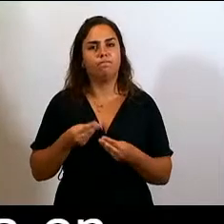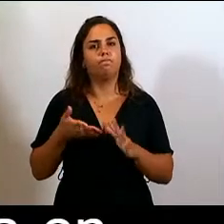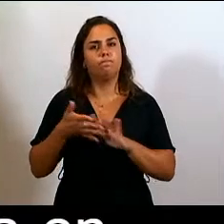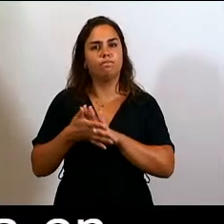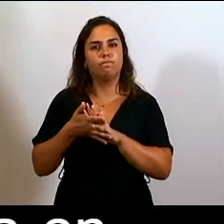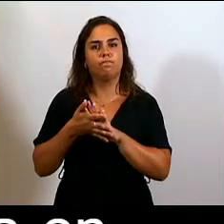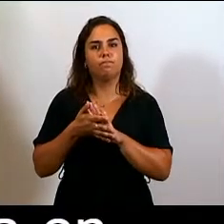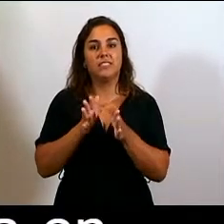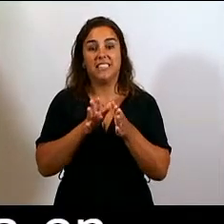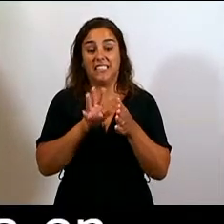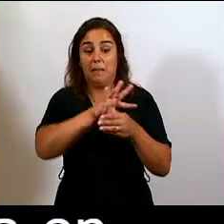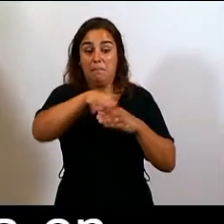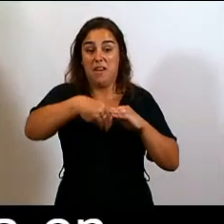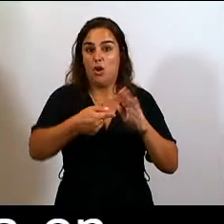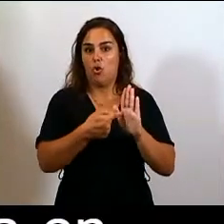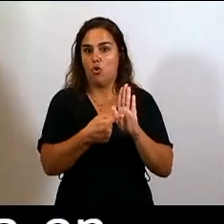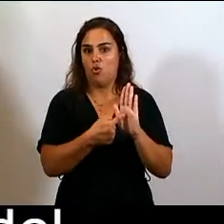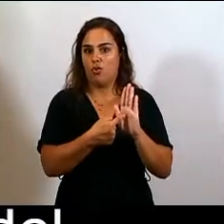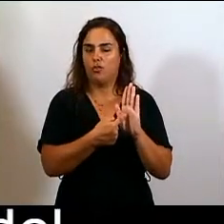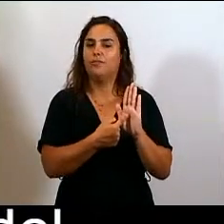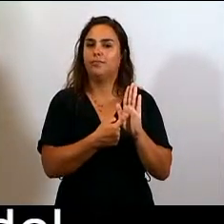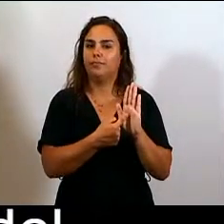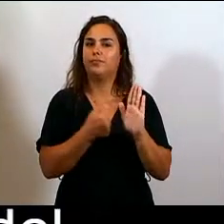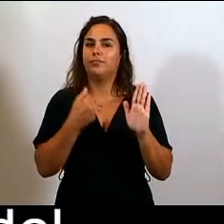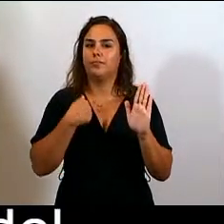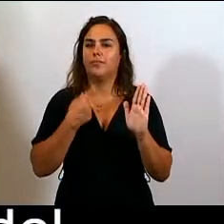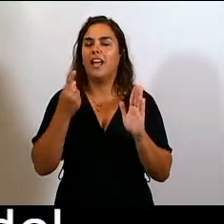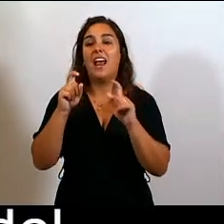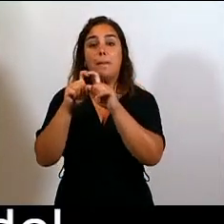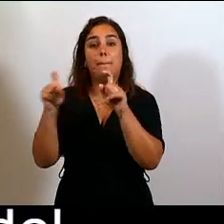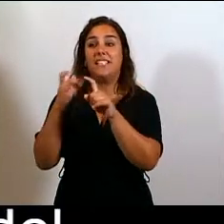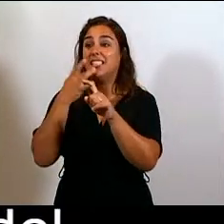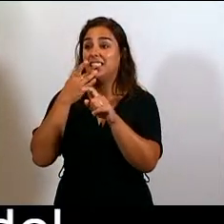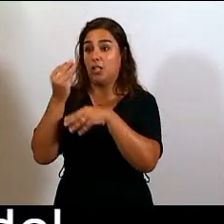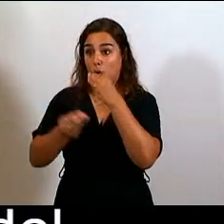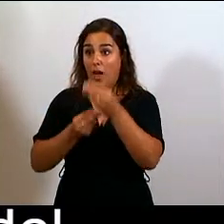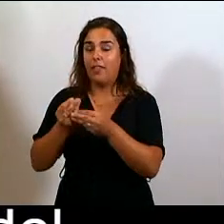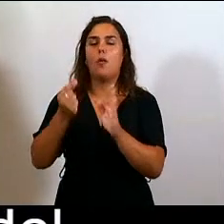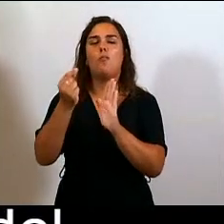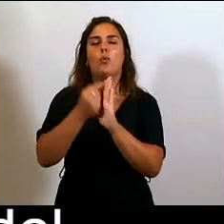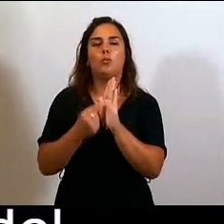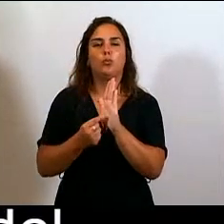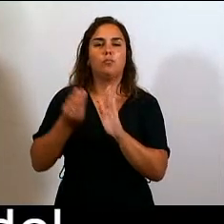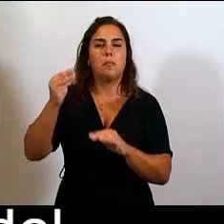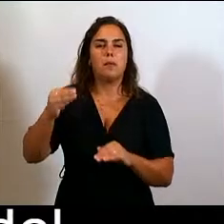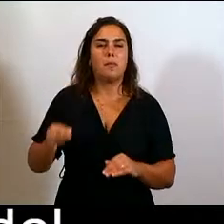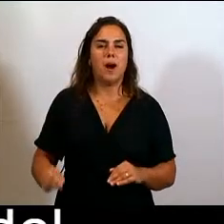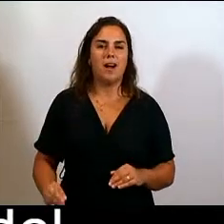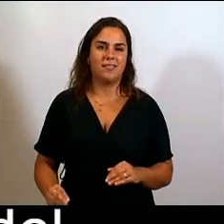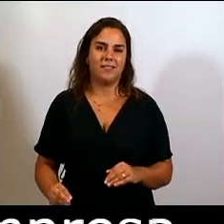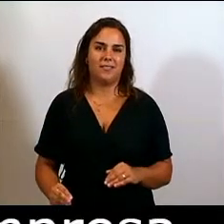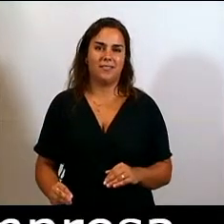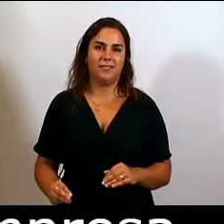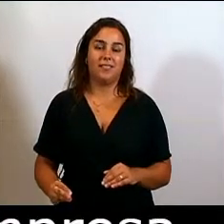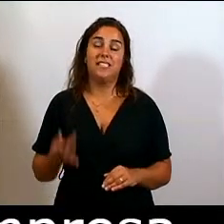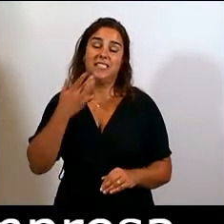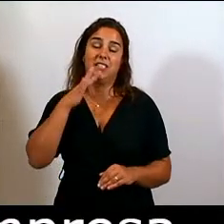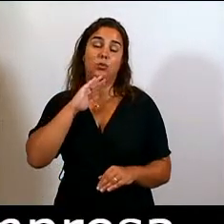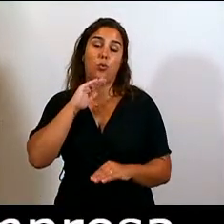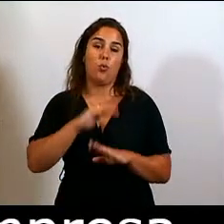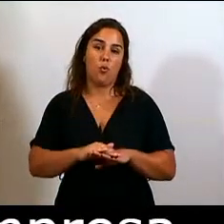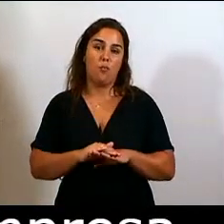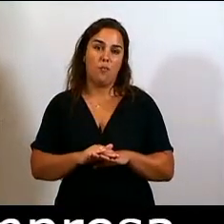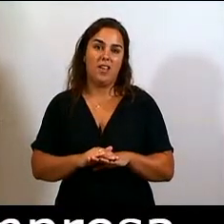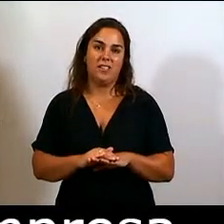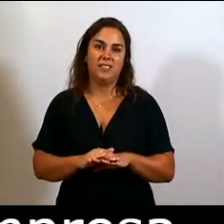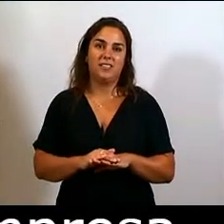pliego en el que se puntuará a la empresa y que ponga estas condiciones retributivas con